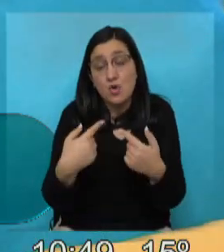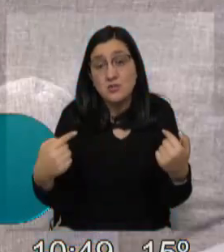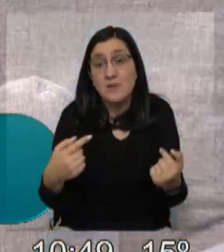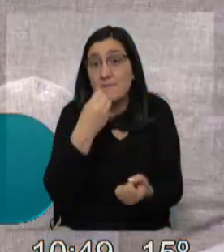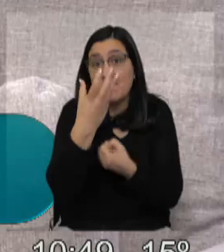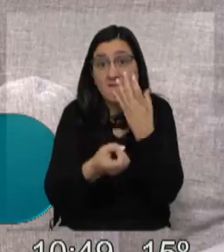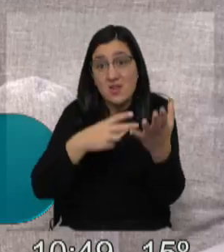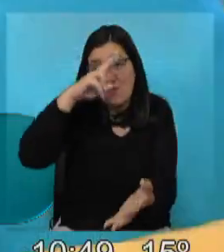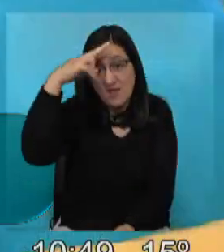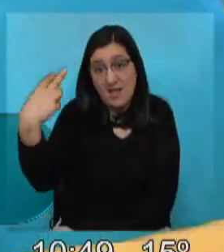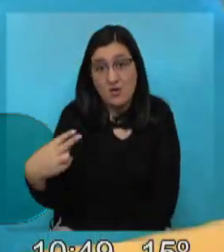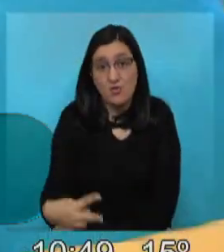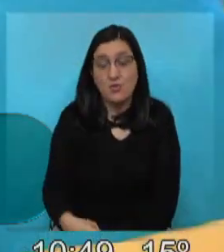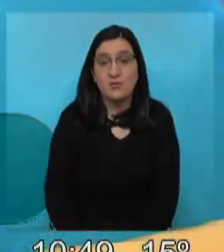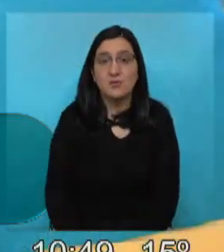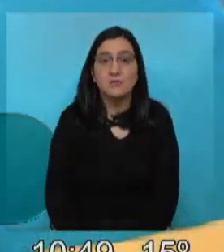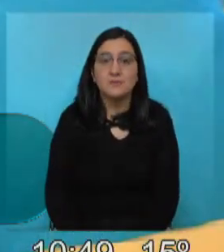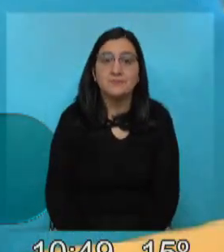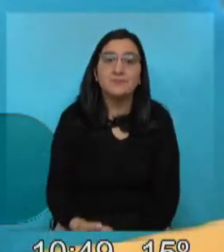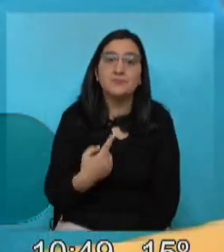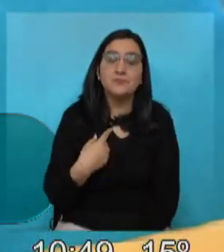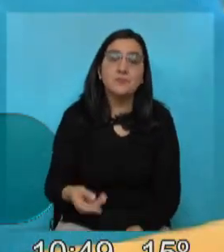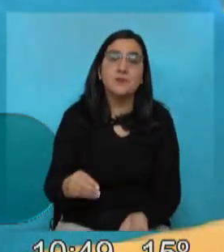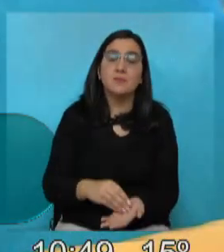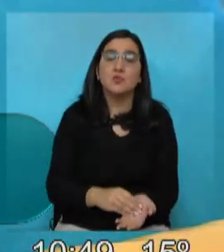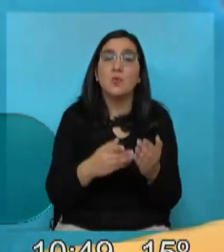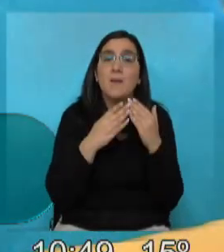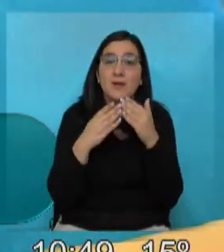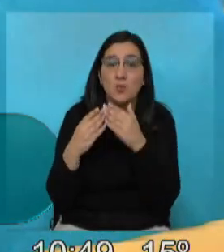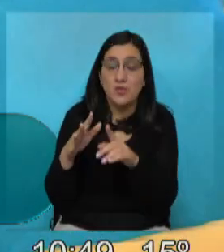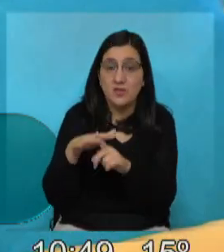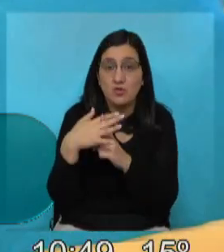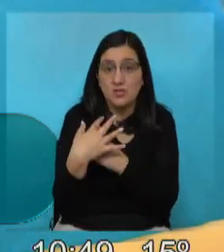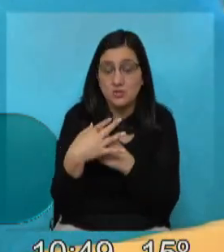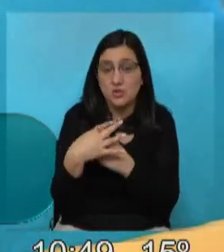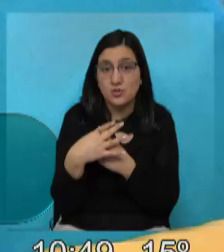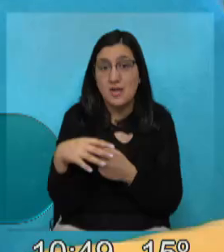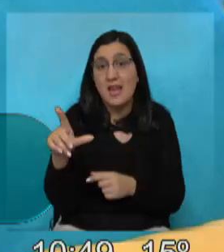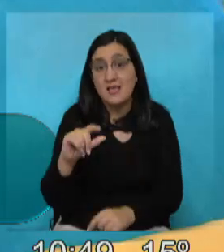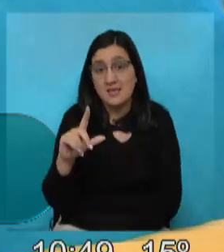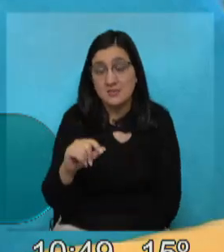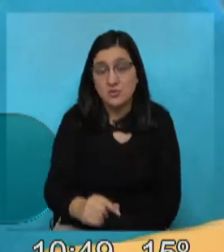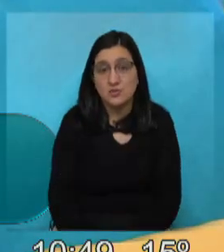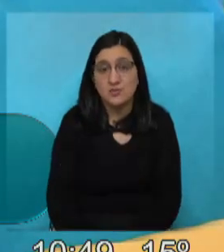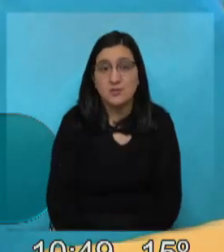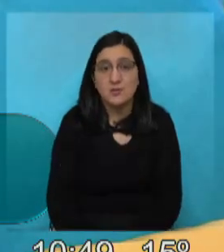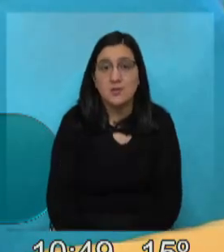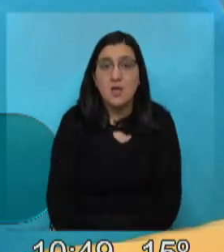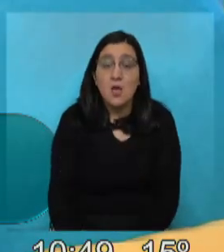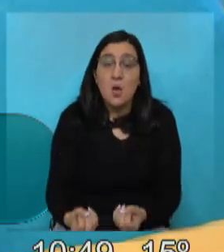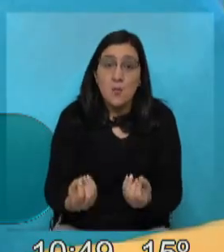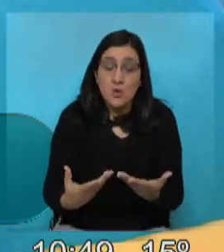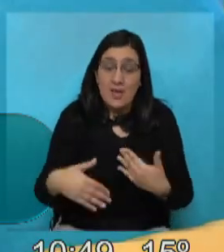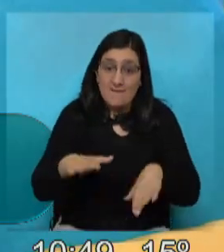bueno aprovecharlo en estos momentos. Me sumo a esta pregunta de contexto de las liquidaciones en Uruguay que te planteó Dios. Porque a mí me ha